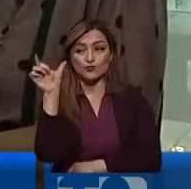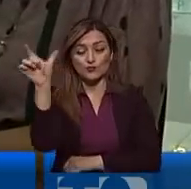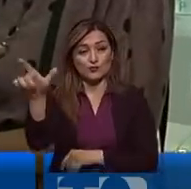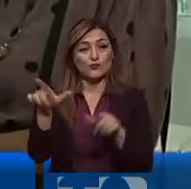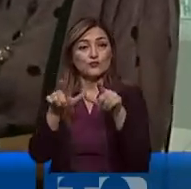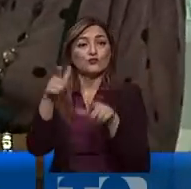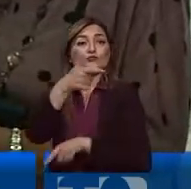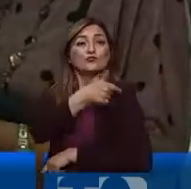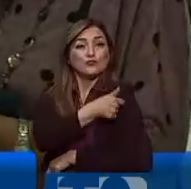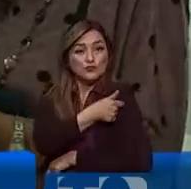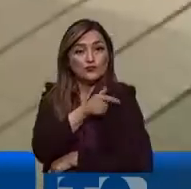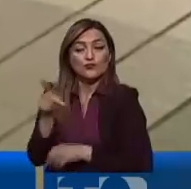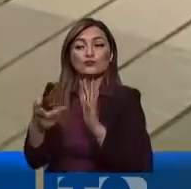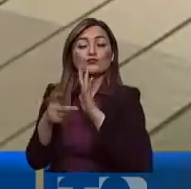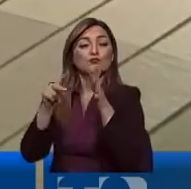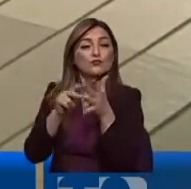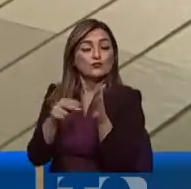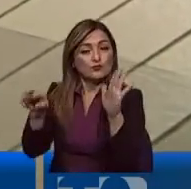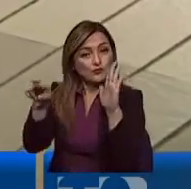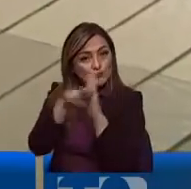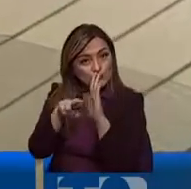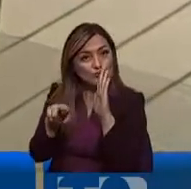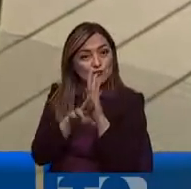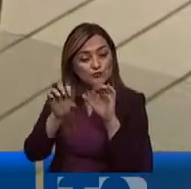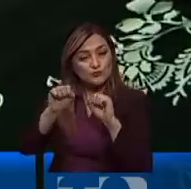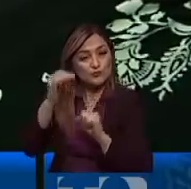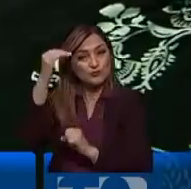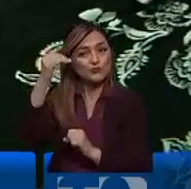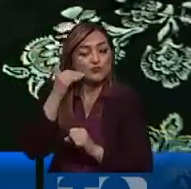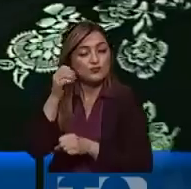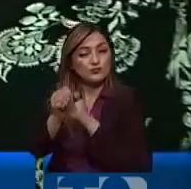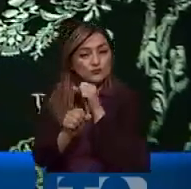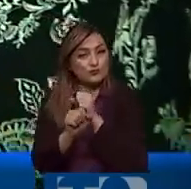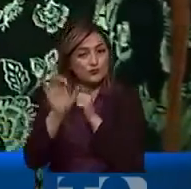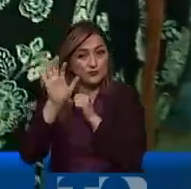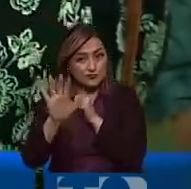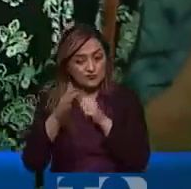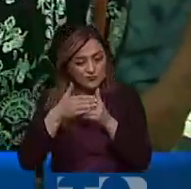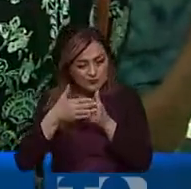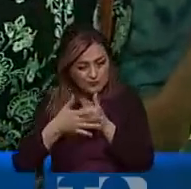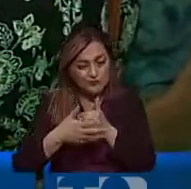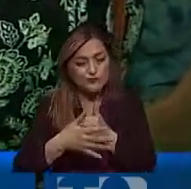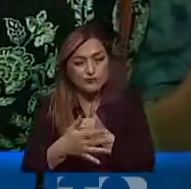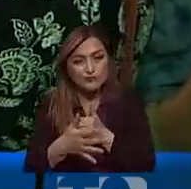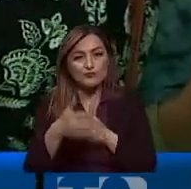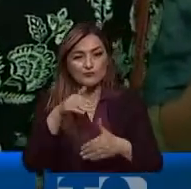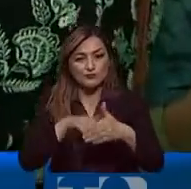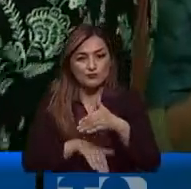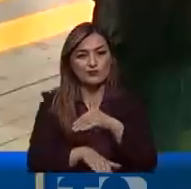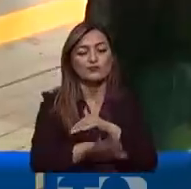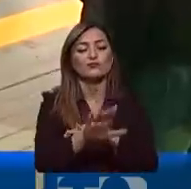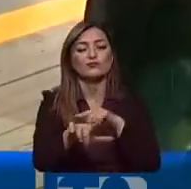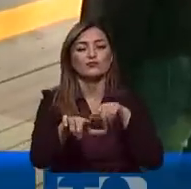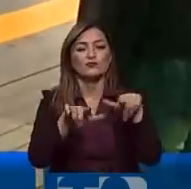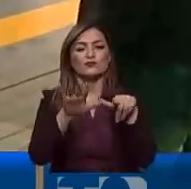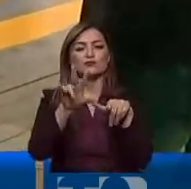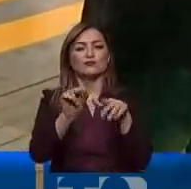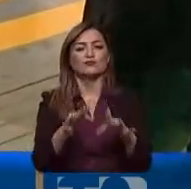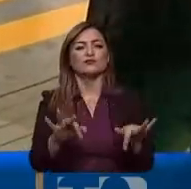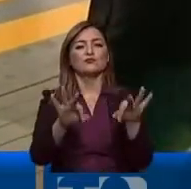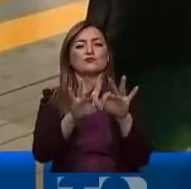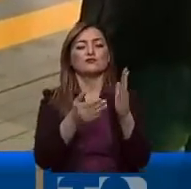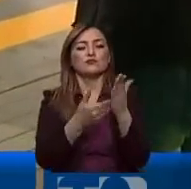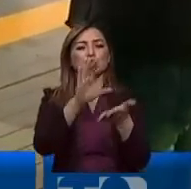vacunación se convierta también en un requisito para que los menores de 5 años en adelante puedan acceder a lugares no esenciales